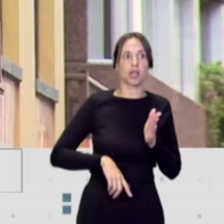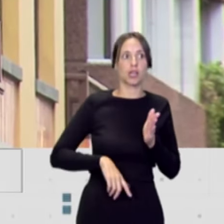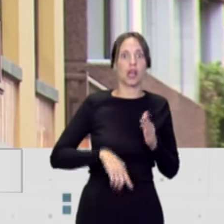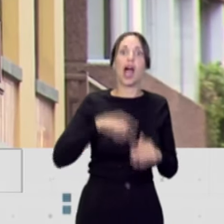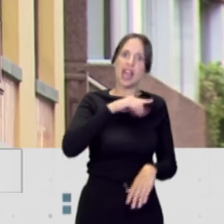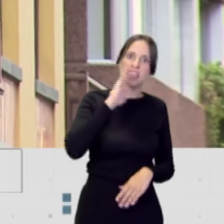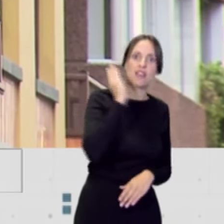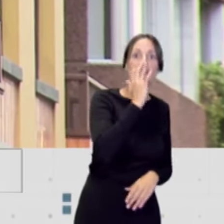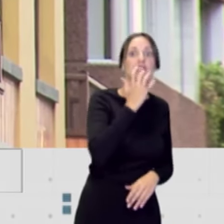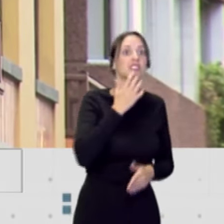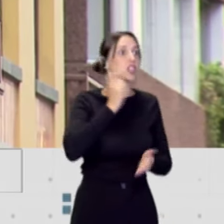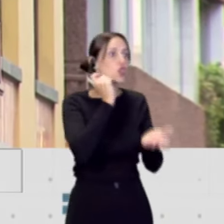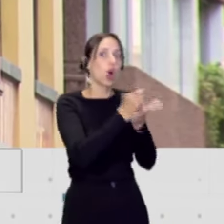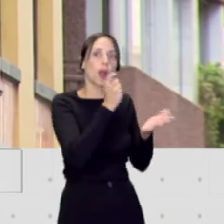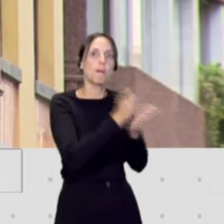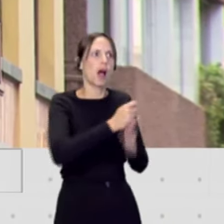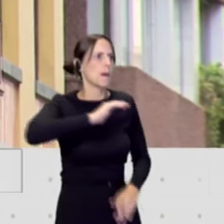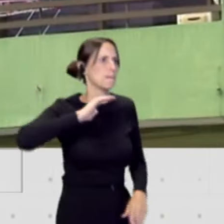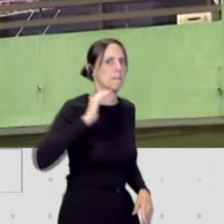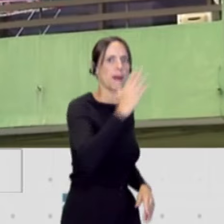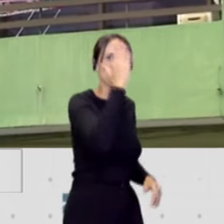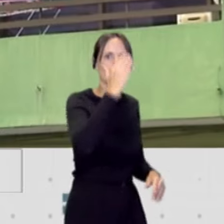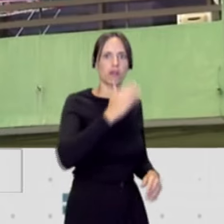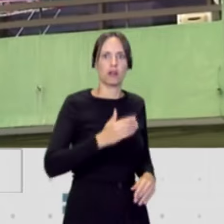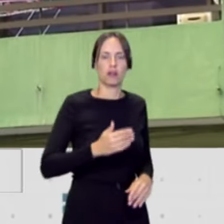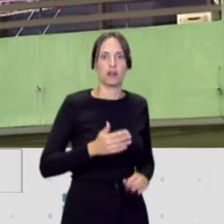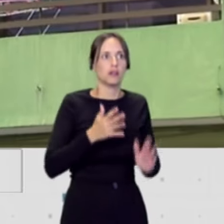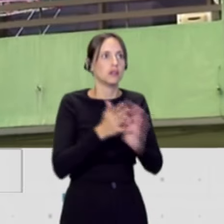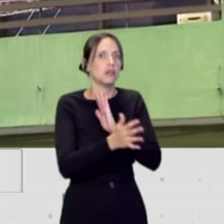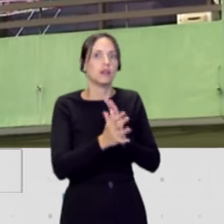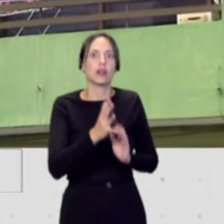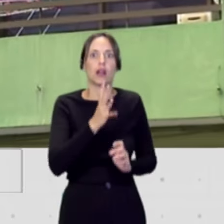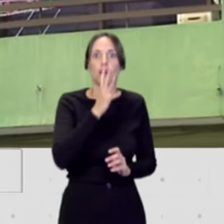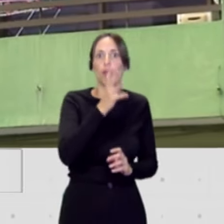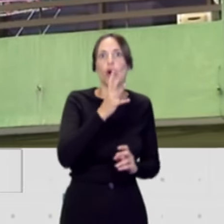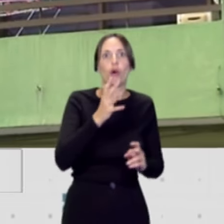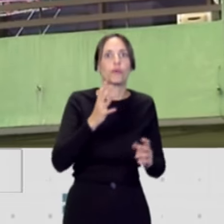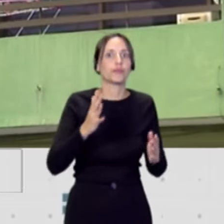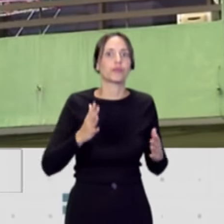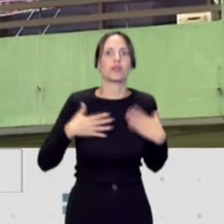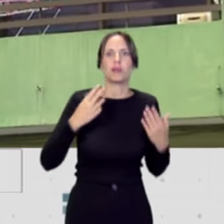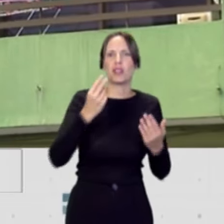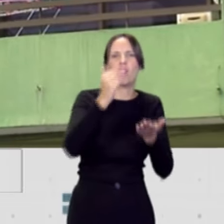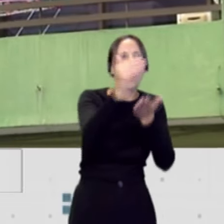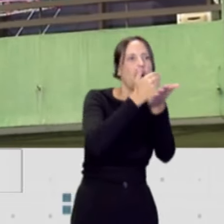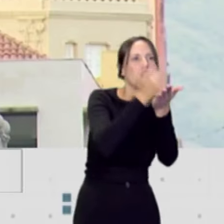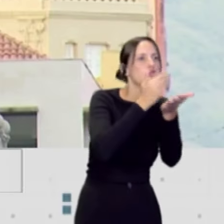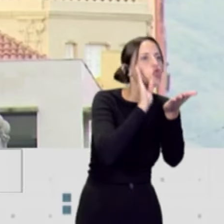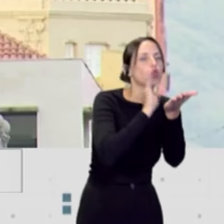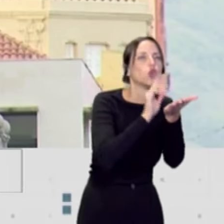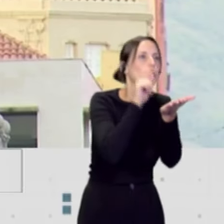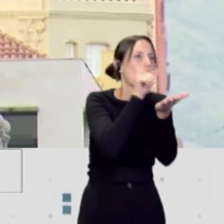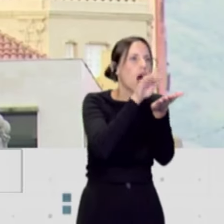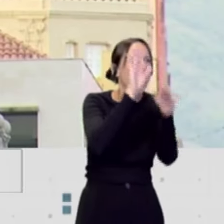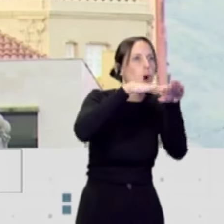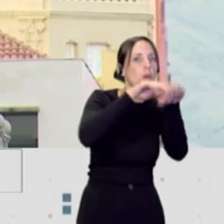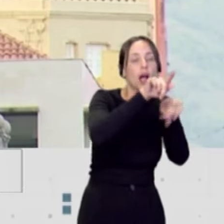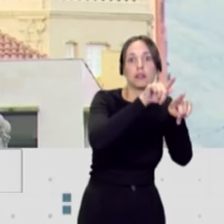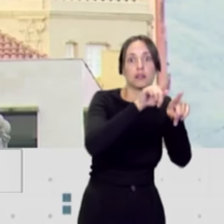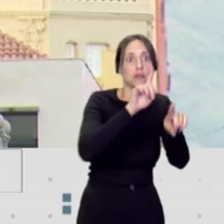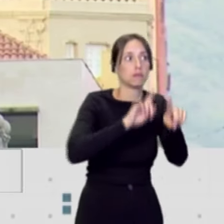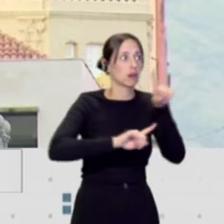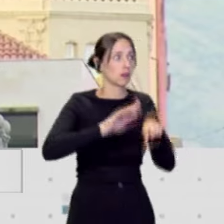descosido, no un agujero porque caigan las cotizaciones en Wall Street de un fondo buitre. Ese no es el problema. O sea que por eso